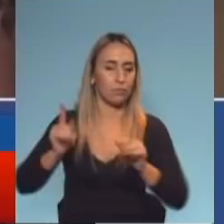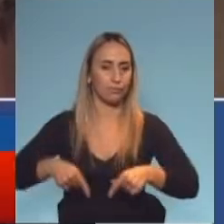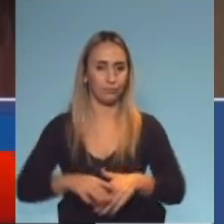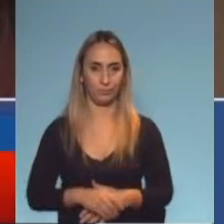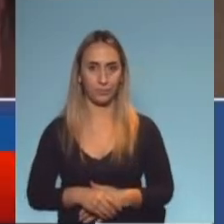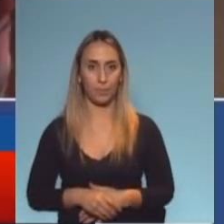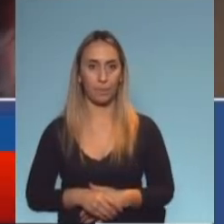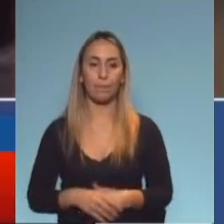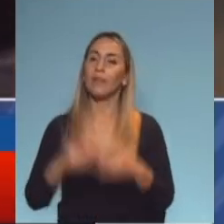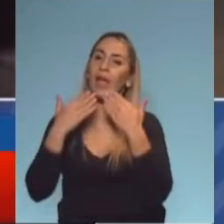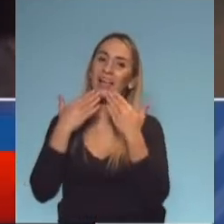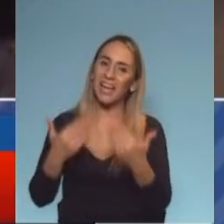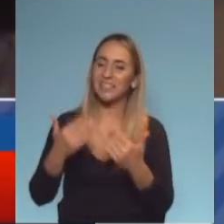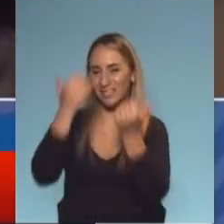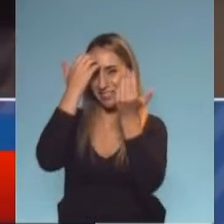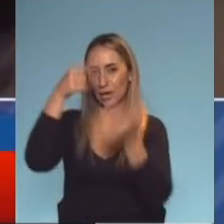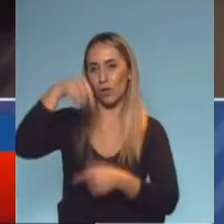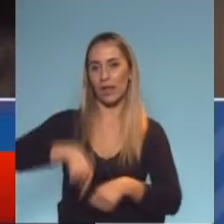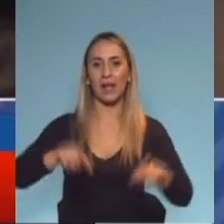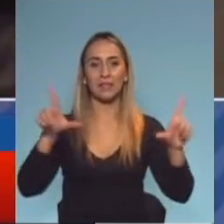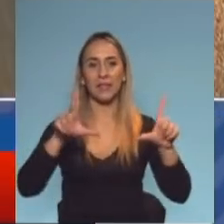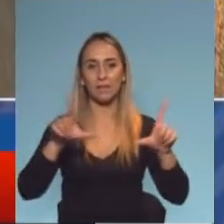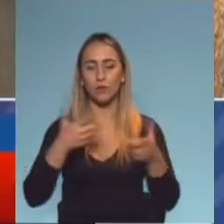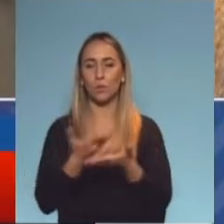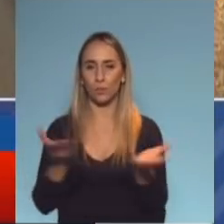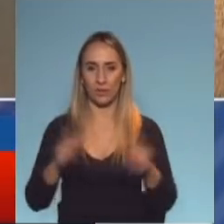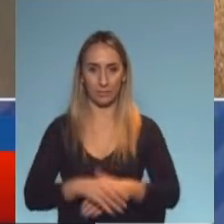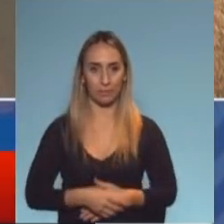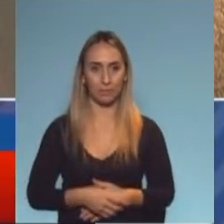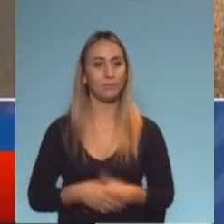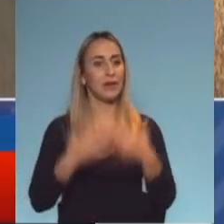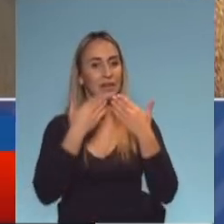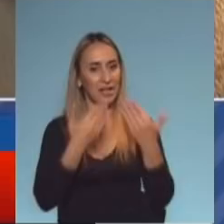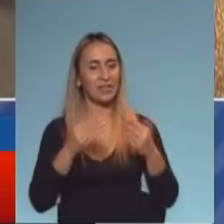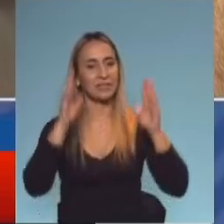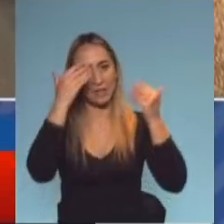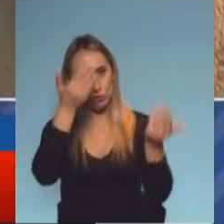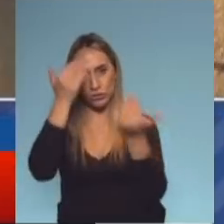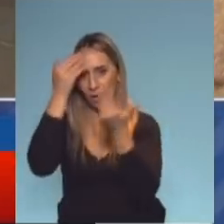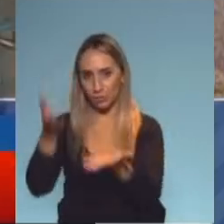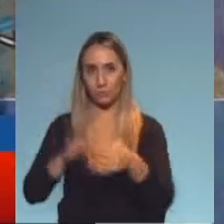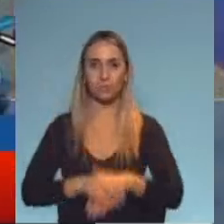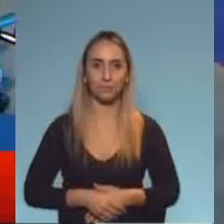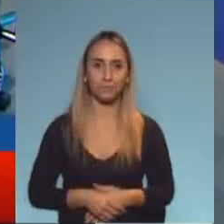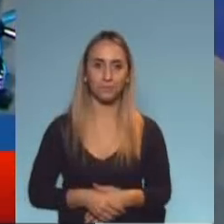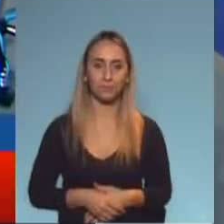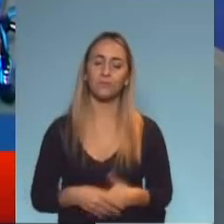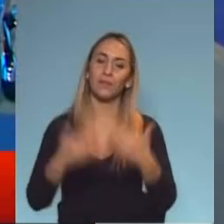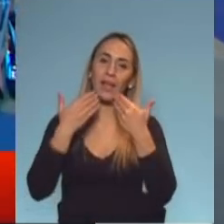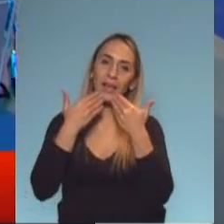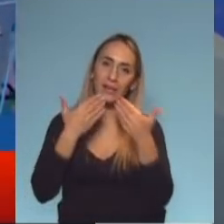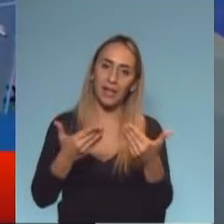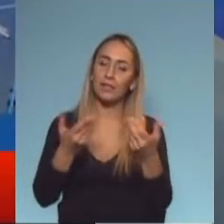Embajadora, le agradecemos su tiempo, la saludamos desde la televisión pública. Gracias, shalom, shalom. Gracias, buenas noches.